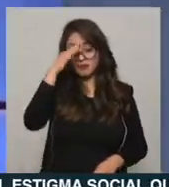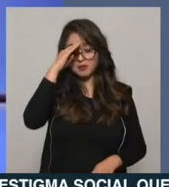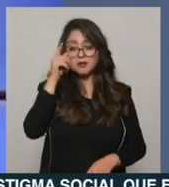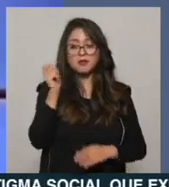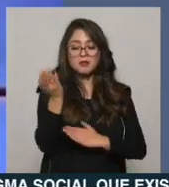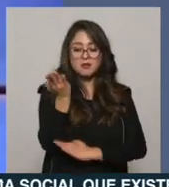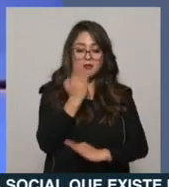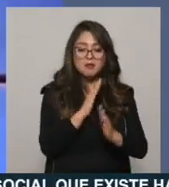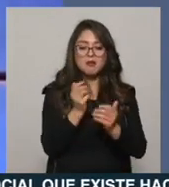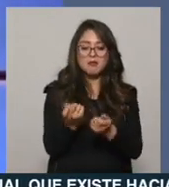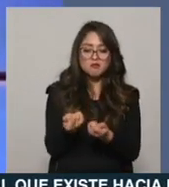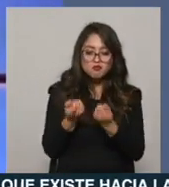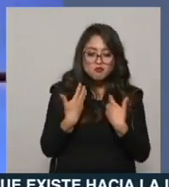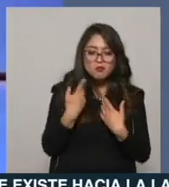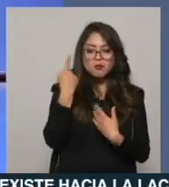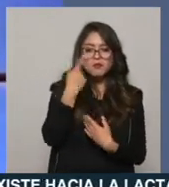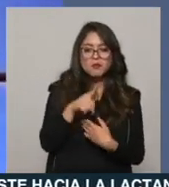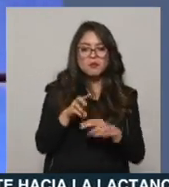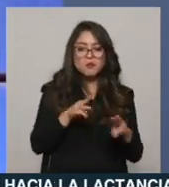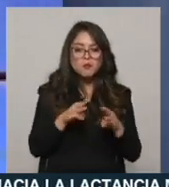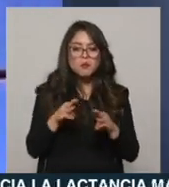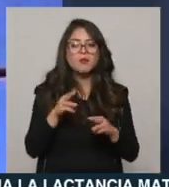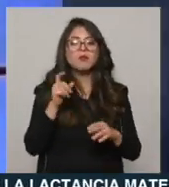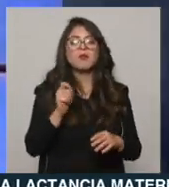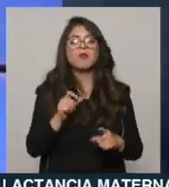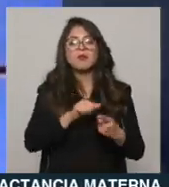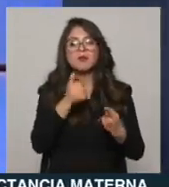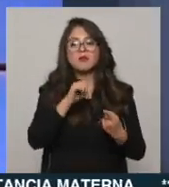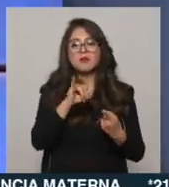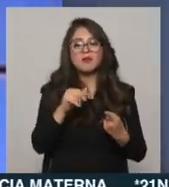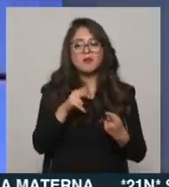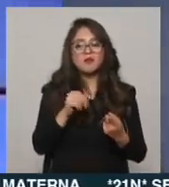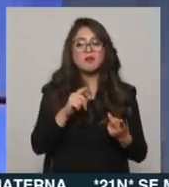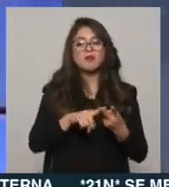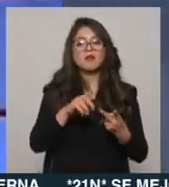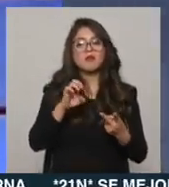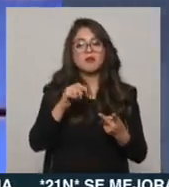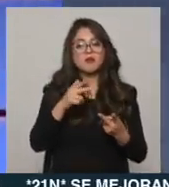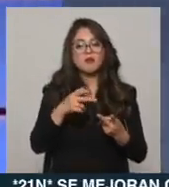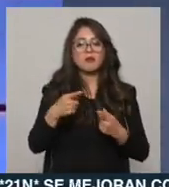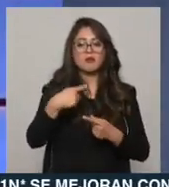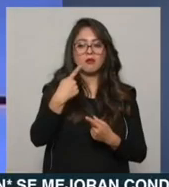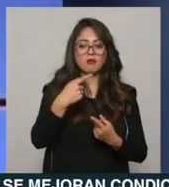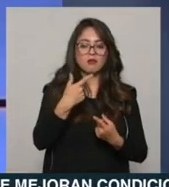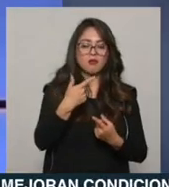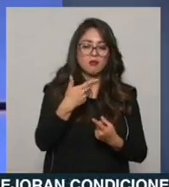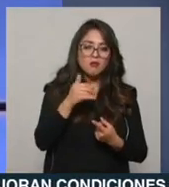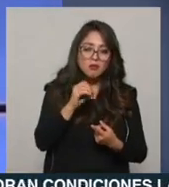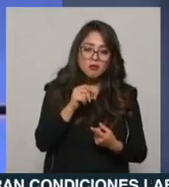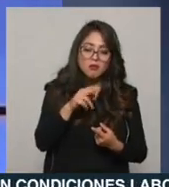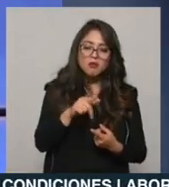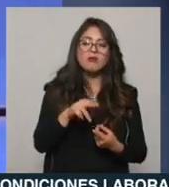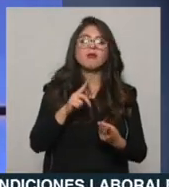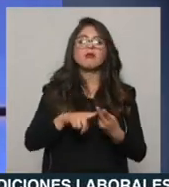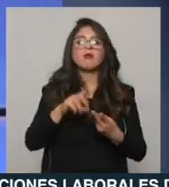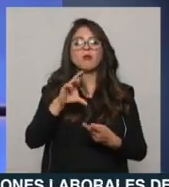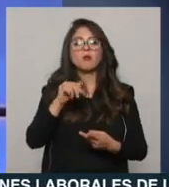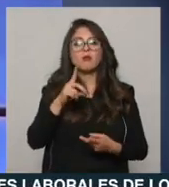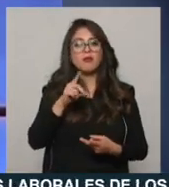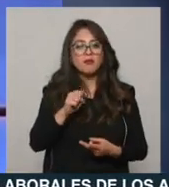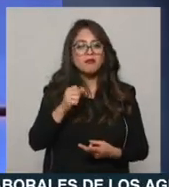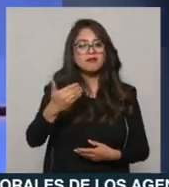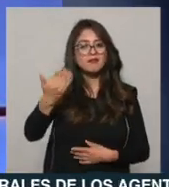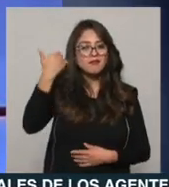la confianza para hacer los movimientos, por ejemplo, la jarocha, el helicóptero, la octagonina, correr en las cuerdas, todo lo que a la gente